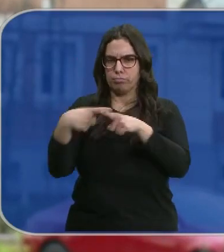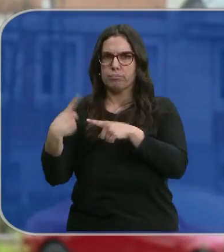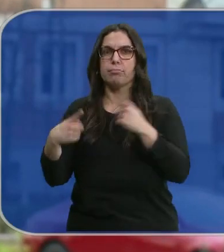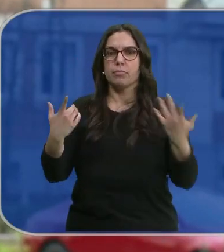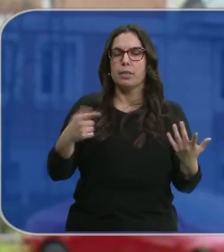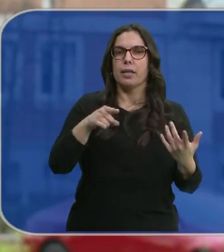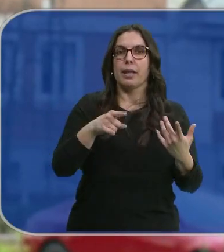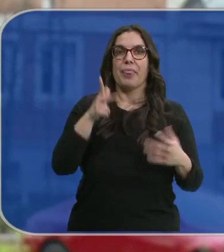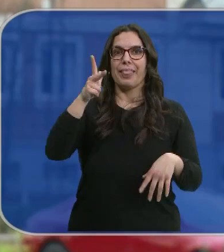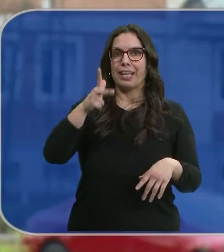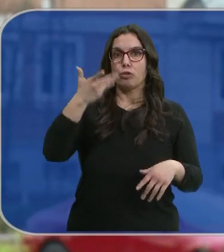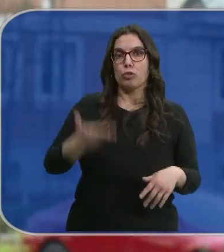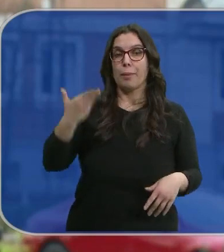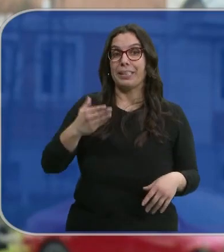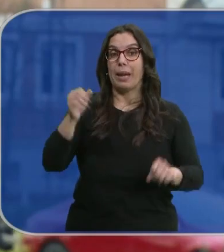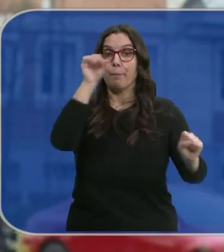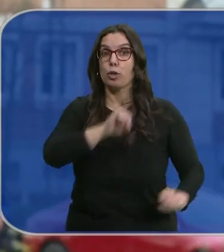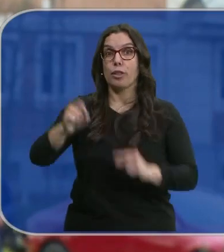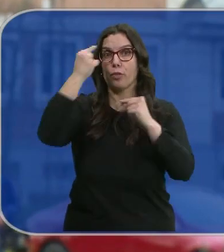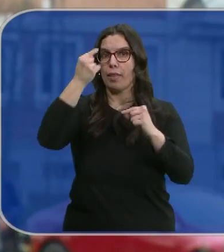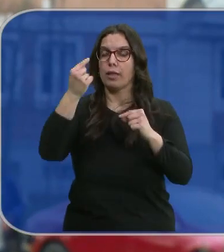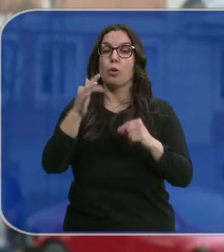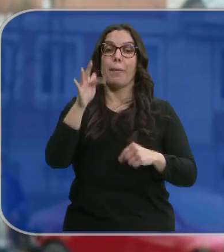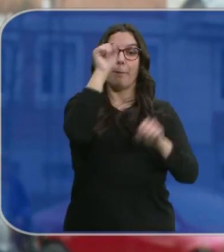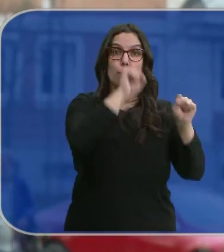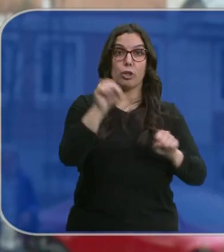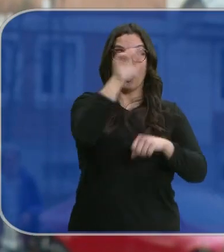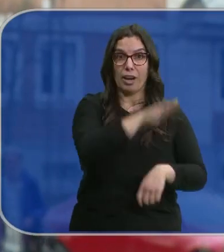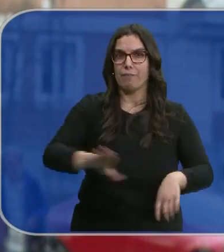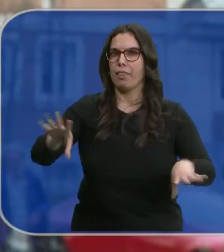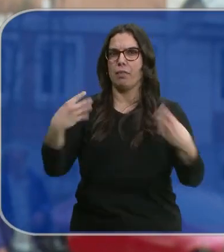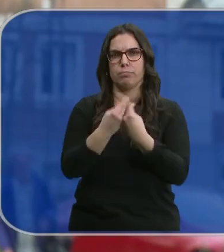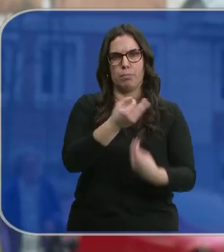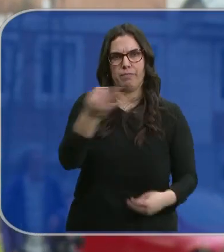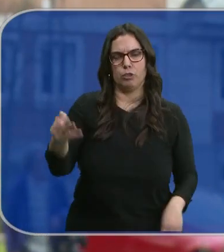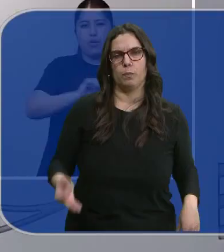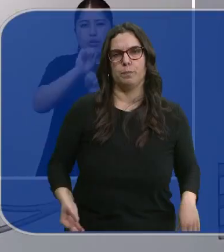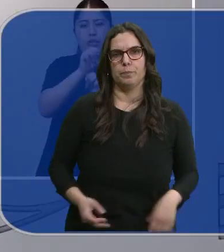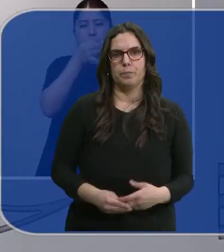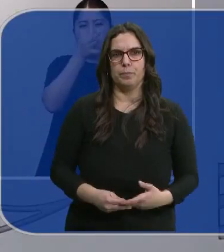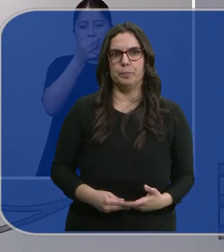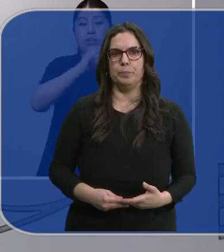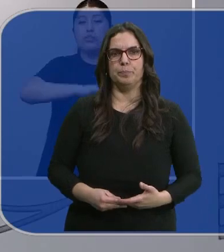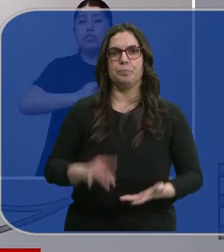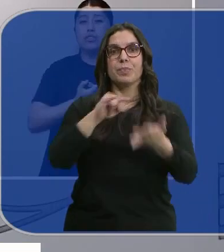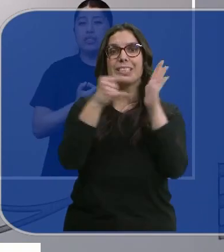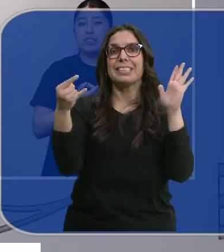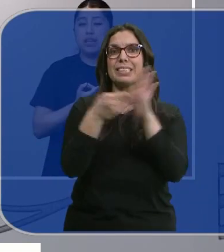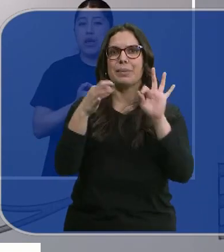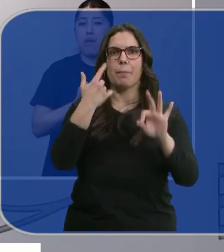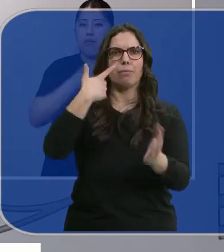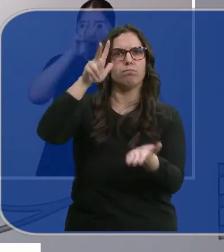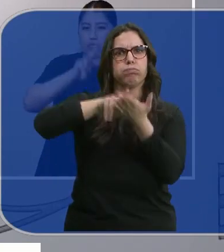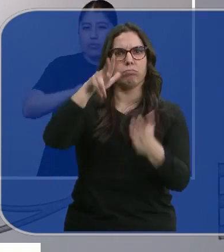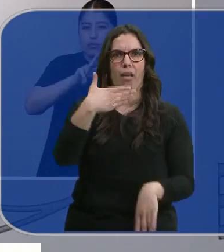aúna el derecho fundamental a la protección de datos con la protección a la infancia. Un sistema de